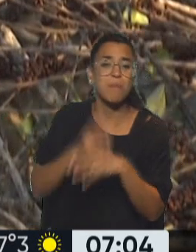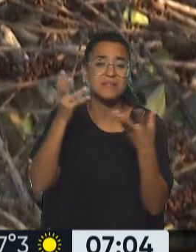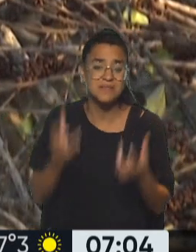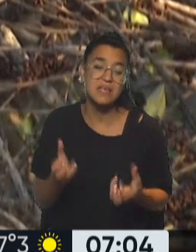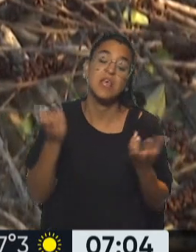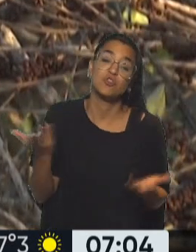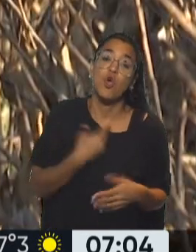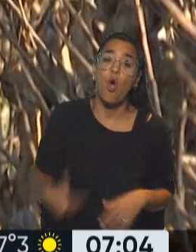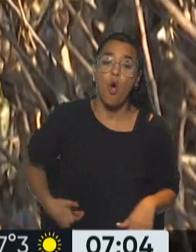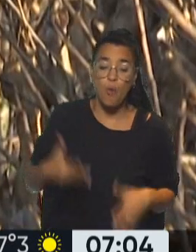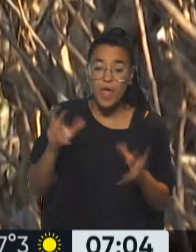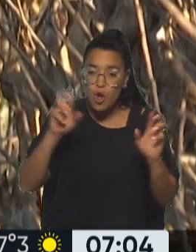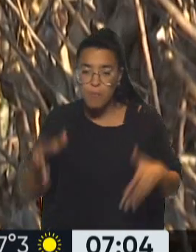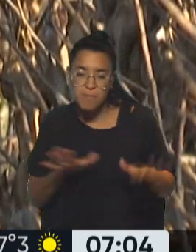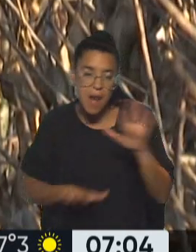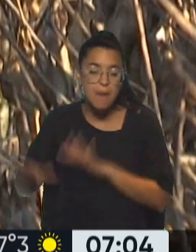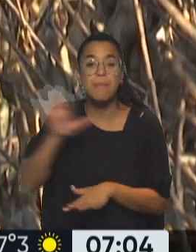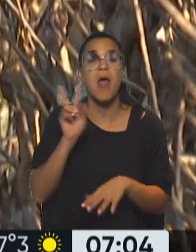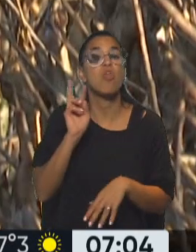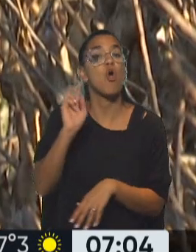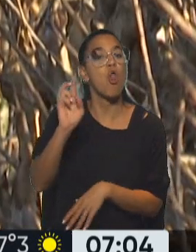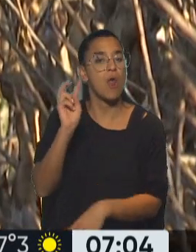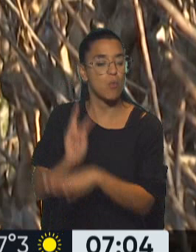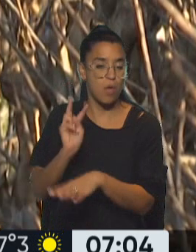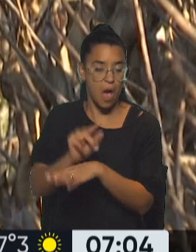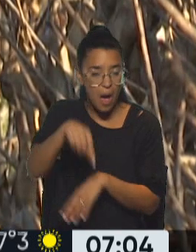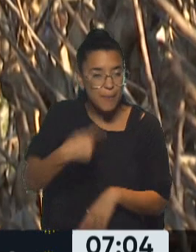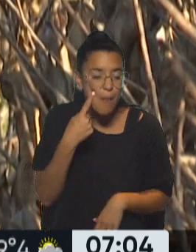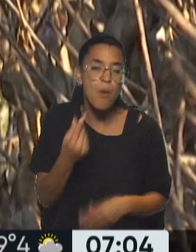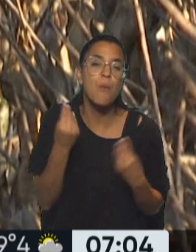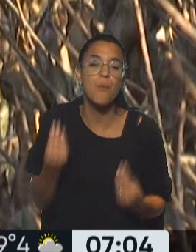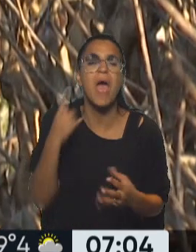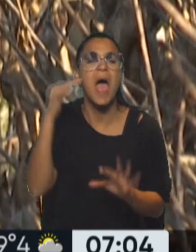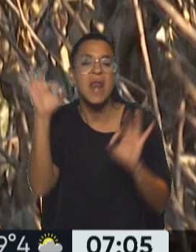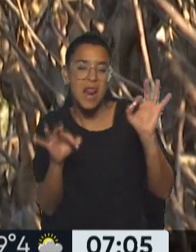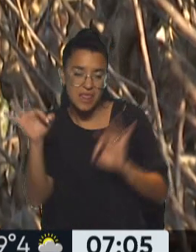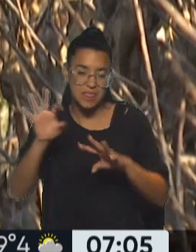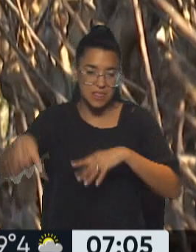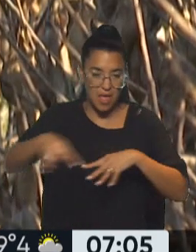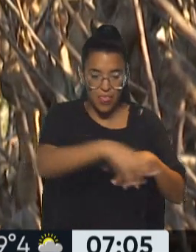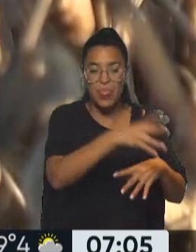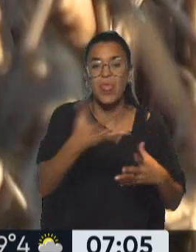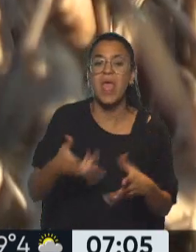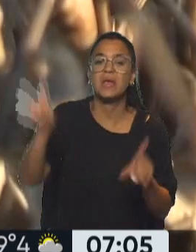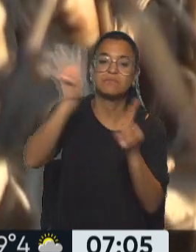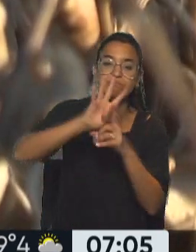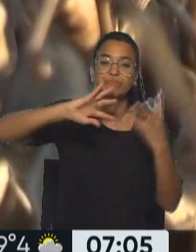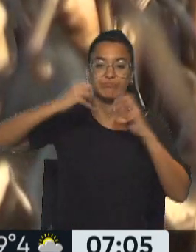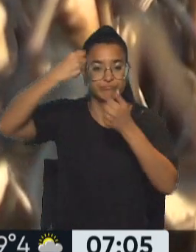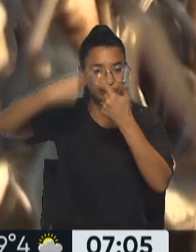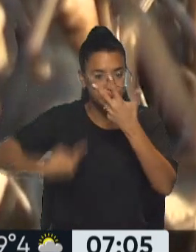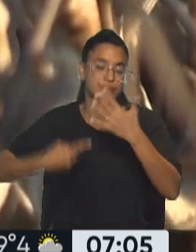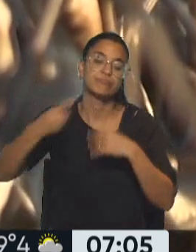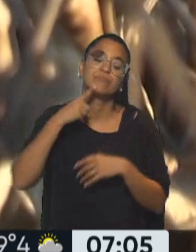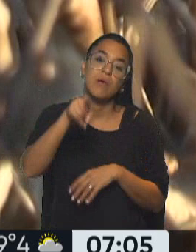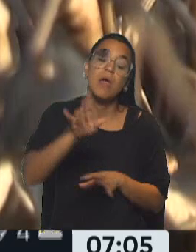un plan para cuidar dólares. Vamos a escuchar justamente una analista agrícola de la Bolsa de Cereales analizando esta situación